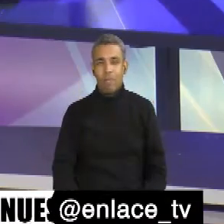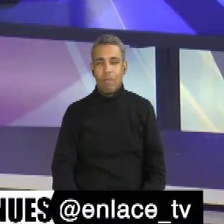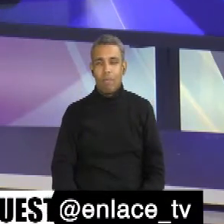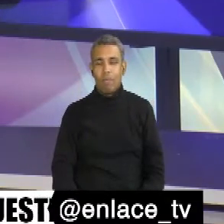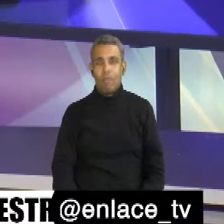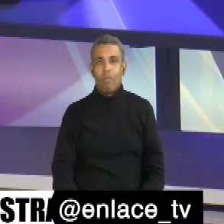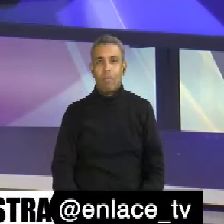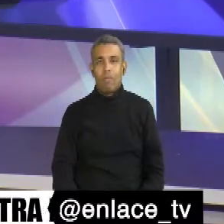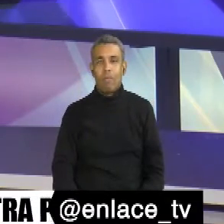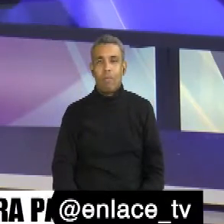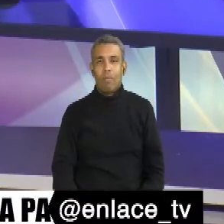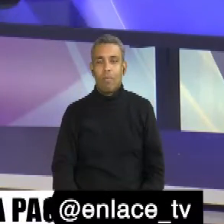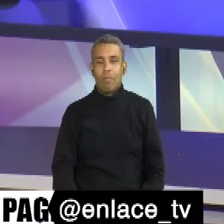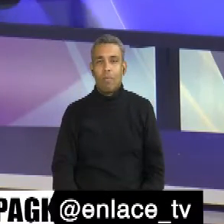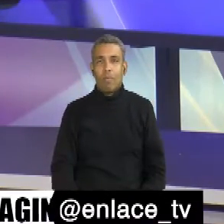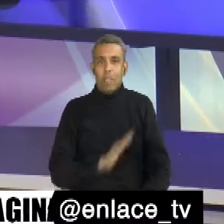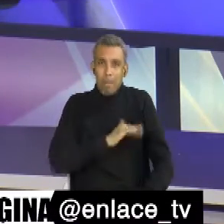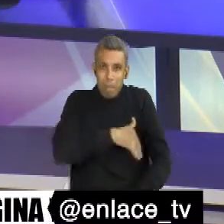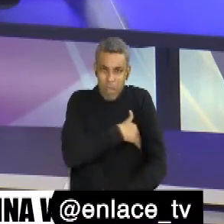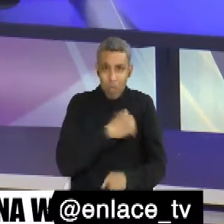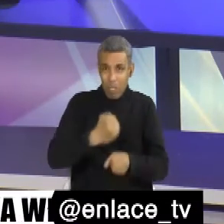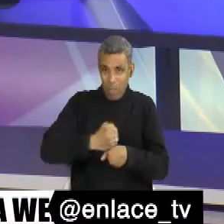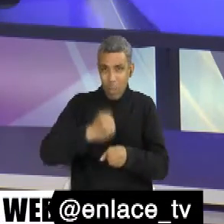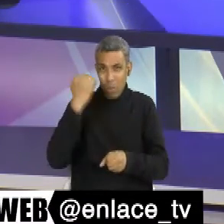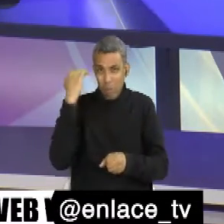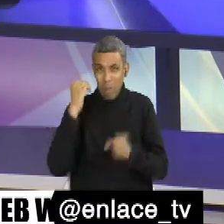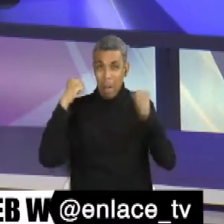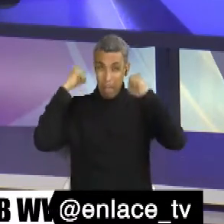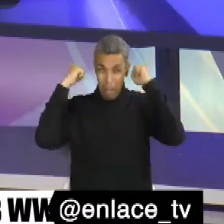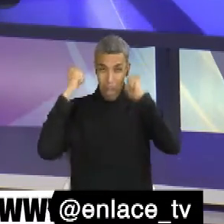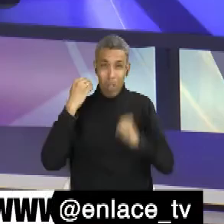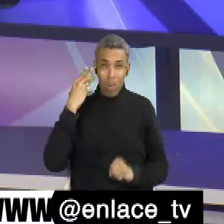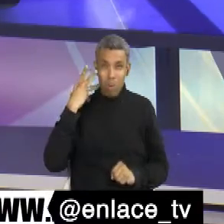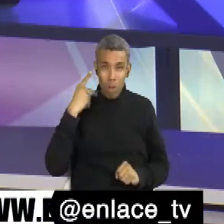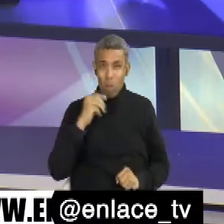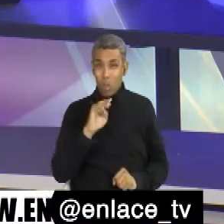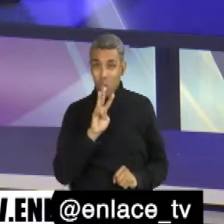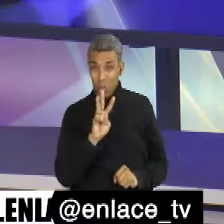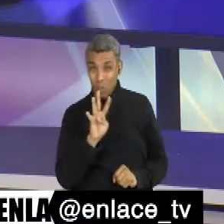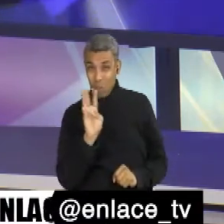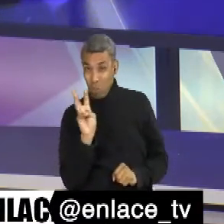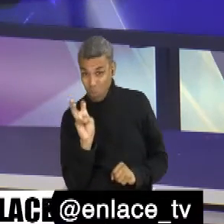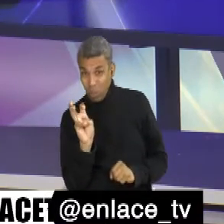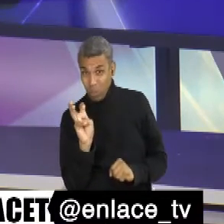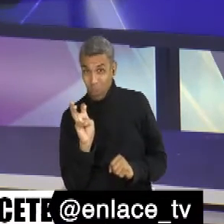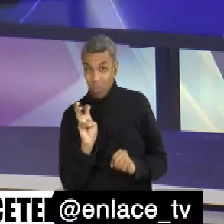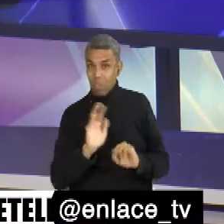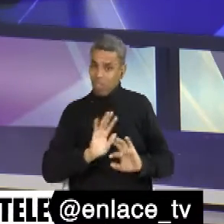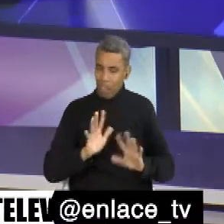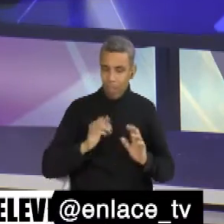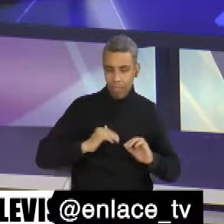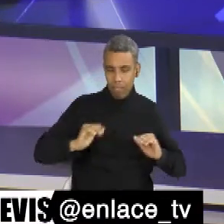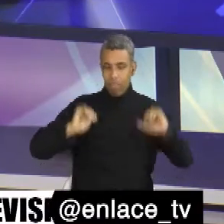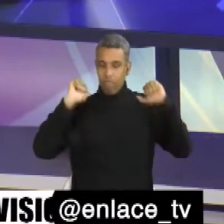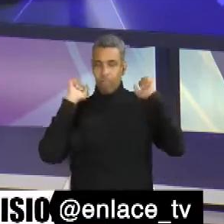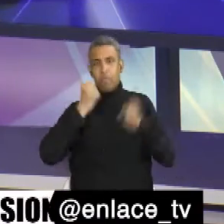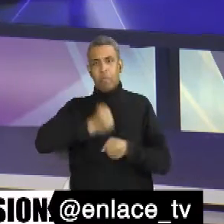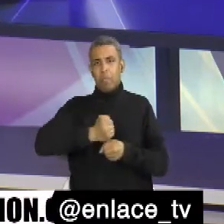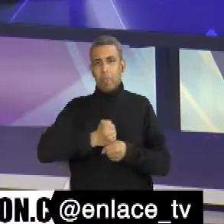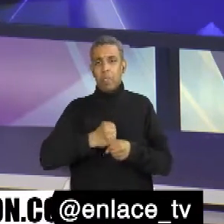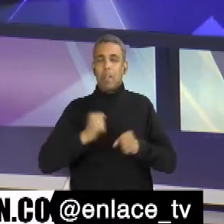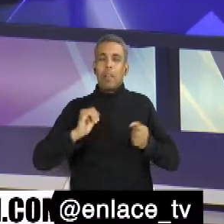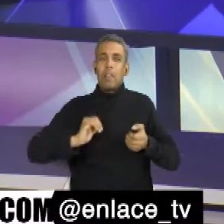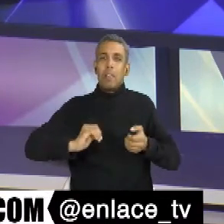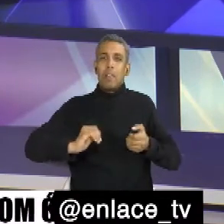Y se levantó el paro en el Ministerio del Trabajo, pero el grueso de los funcionarios no quedó satisfecho con el acuerdo pactado con sindicatos minoritarios de